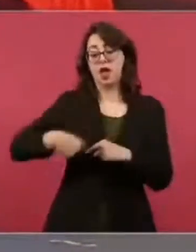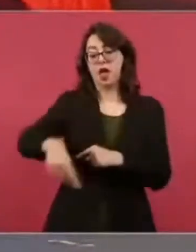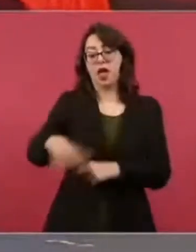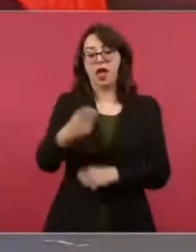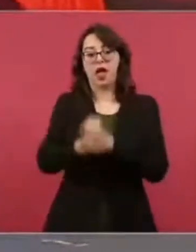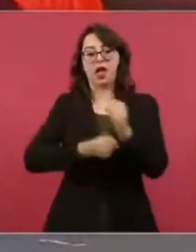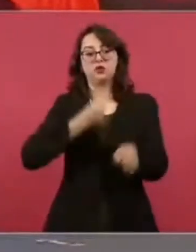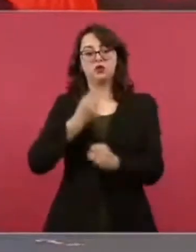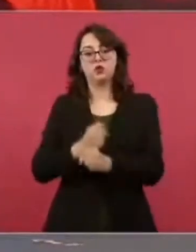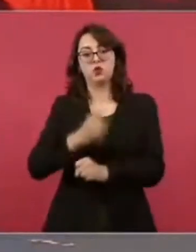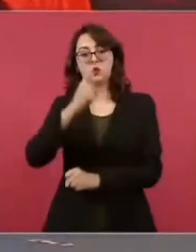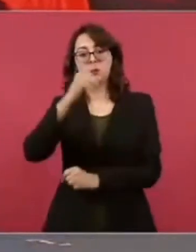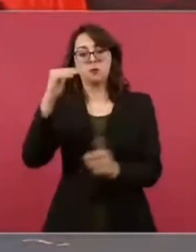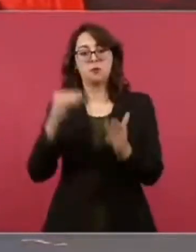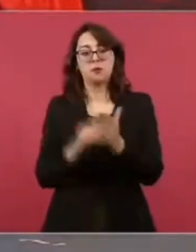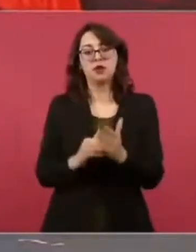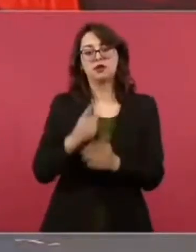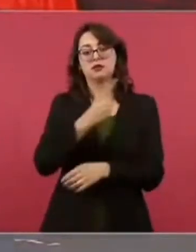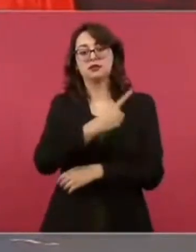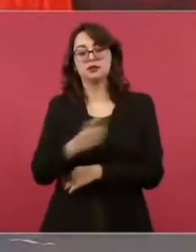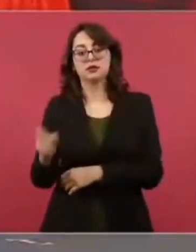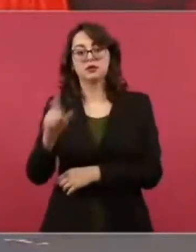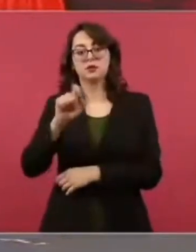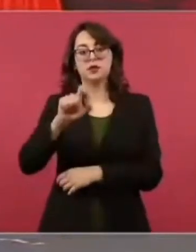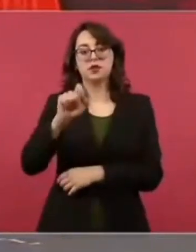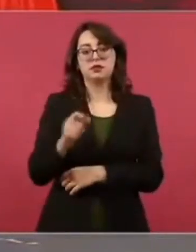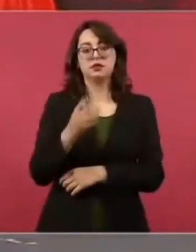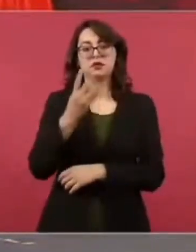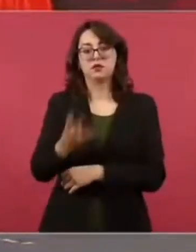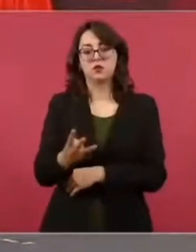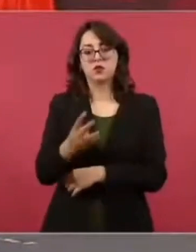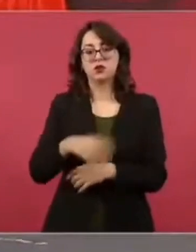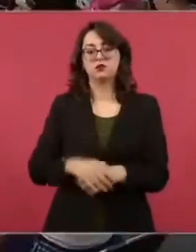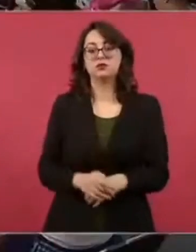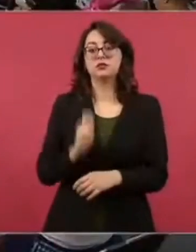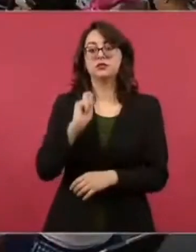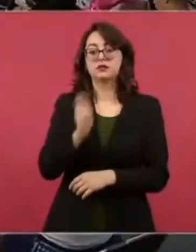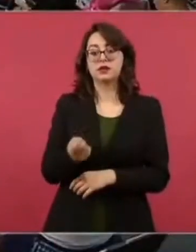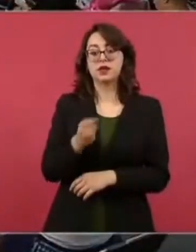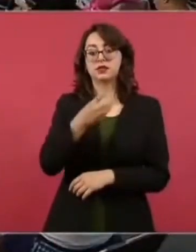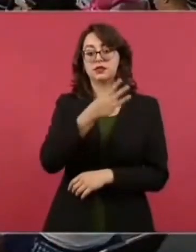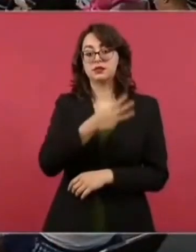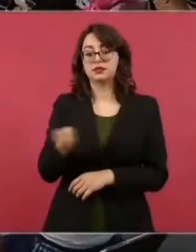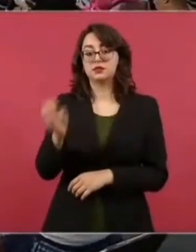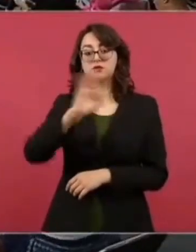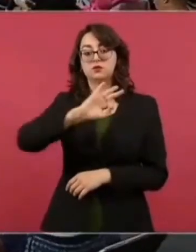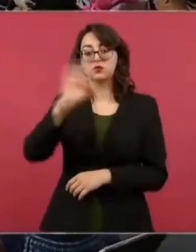mil ciento veinticuatro trescientos treinta y nueve por ciento más